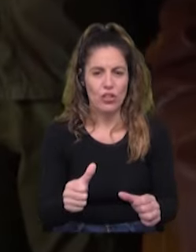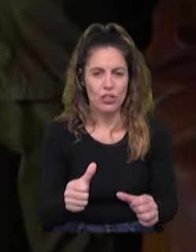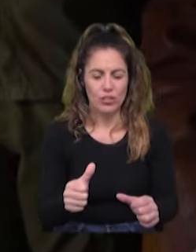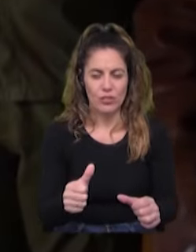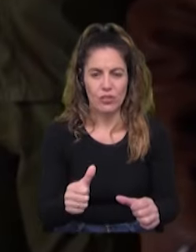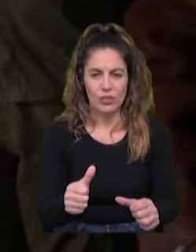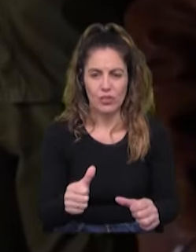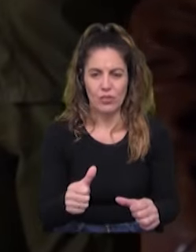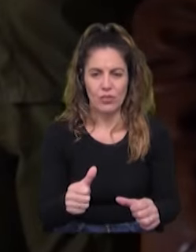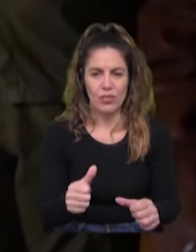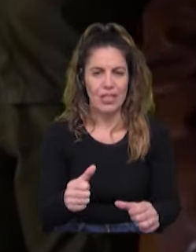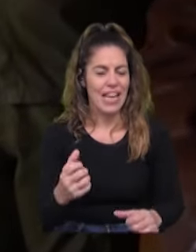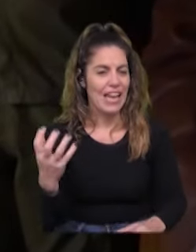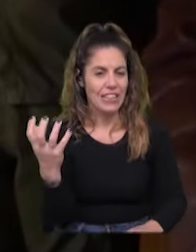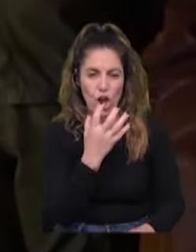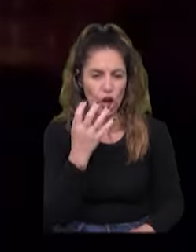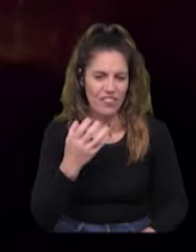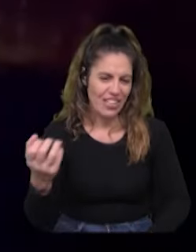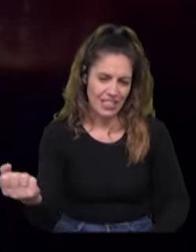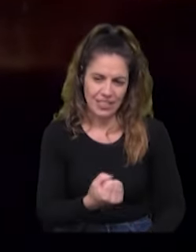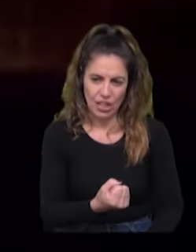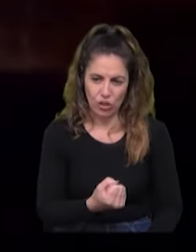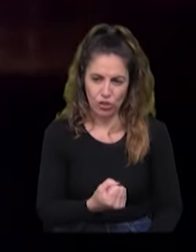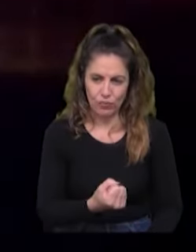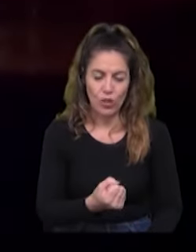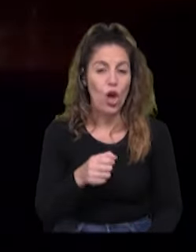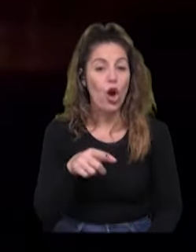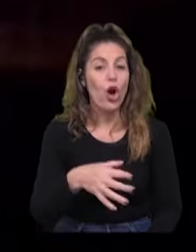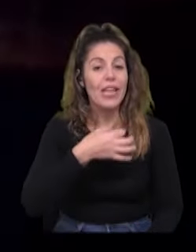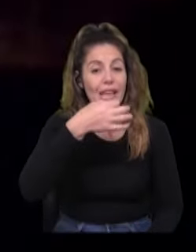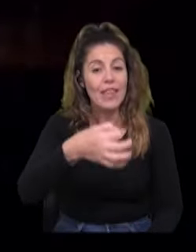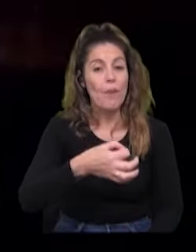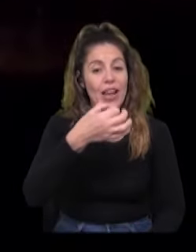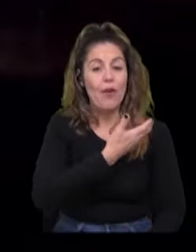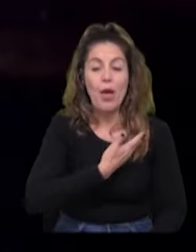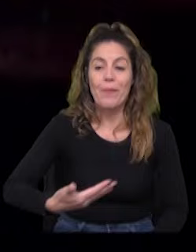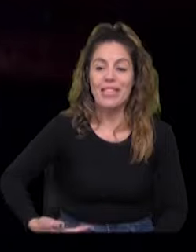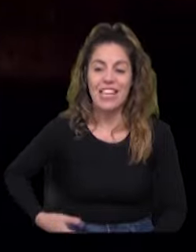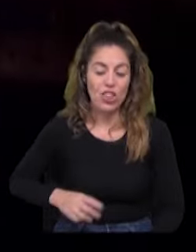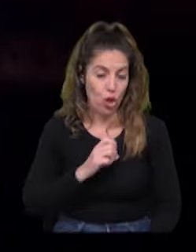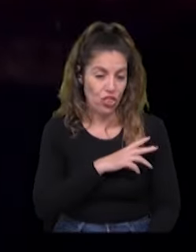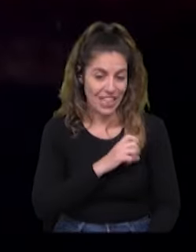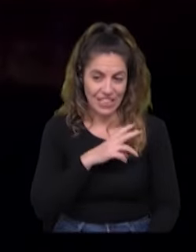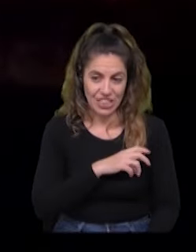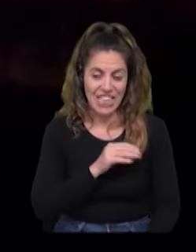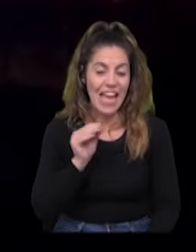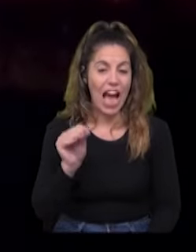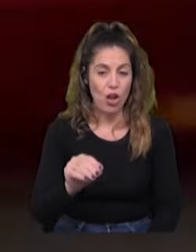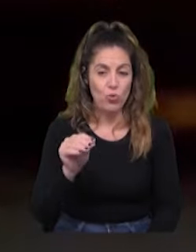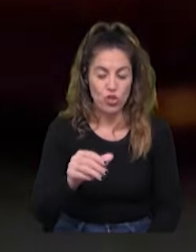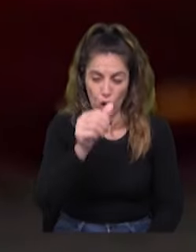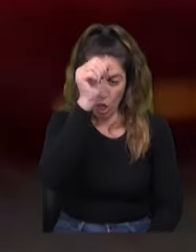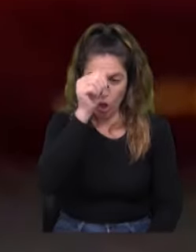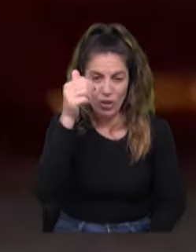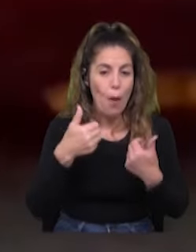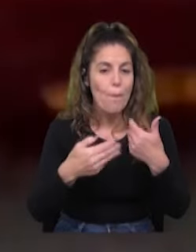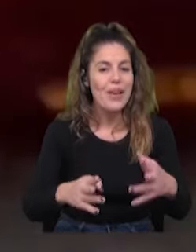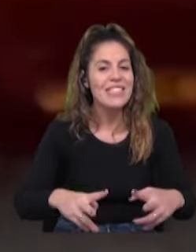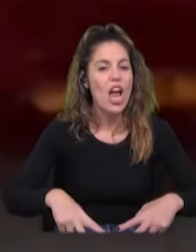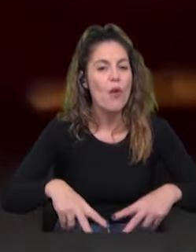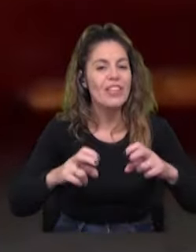cometieron este asesinato vill con estas palabras el presidente de Chile Gabriel borich anunció este domingo el inicio de un